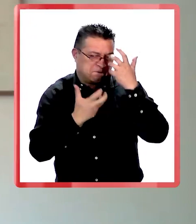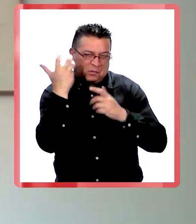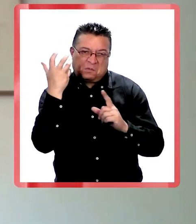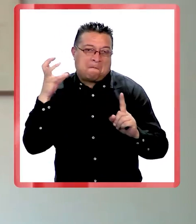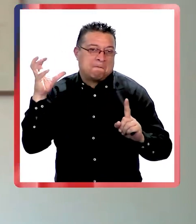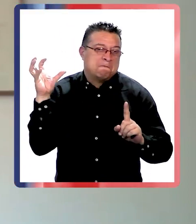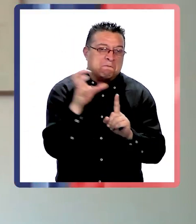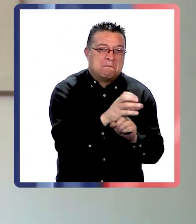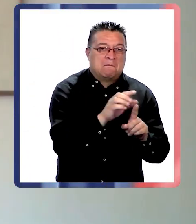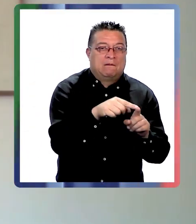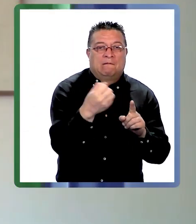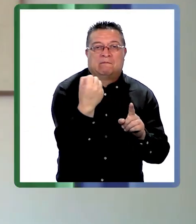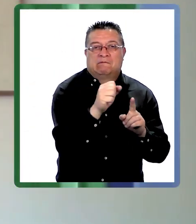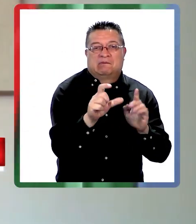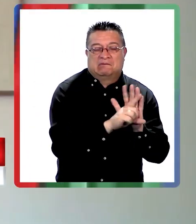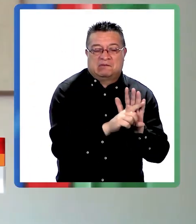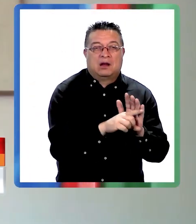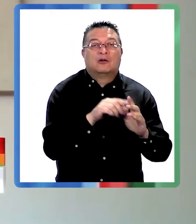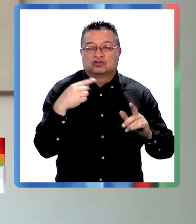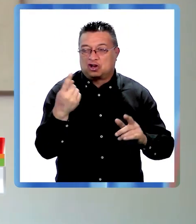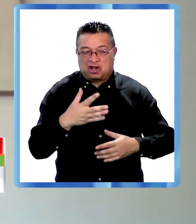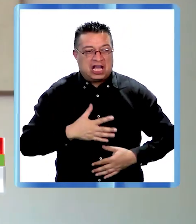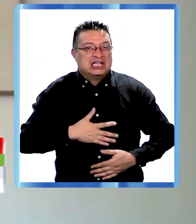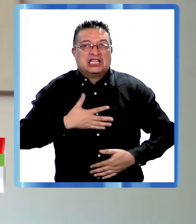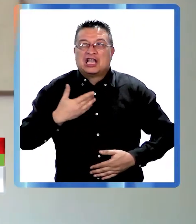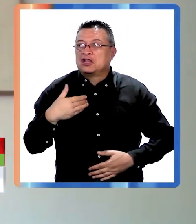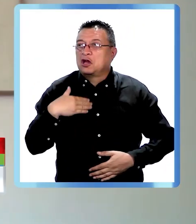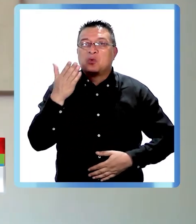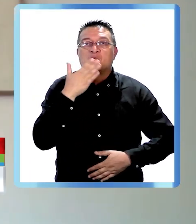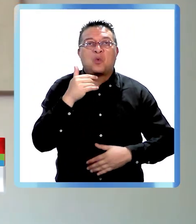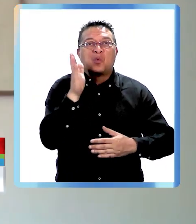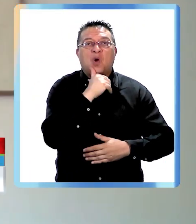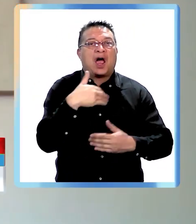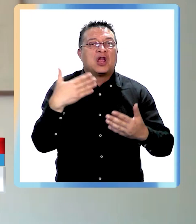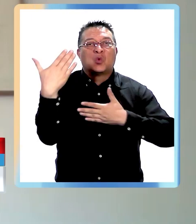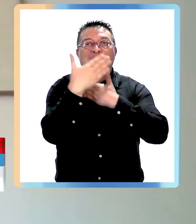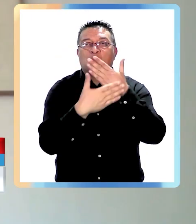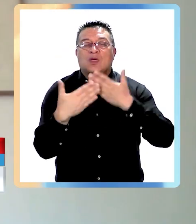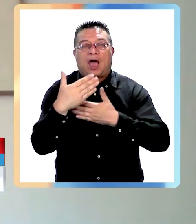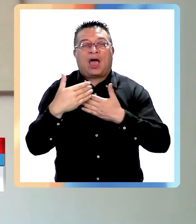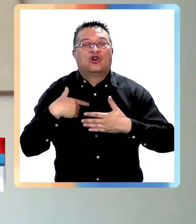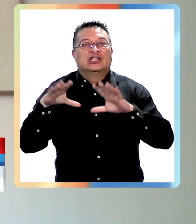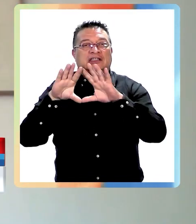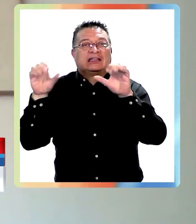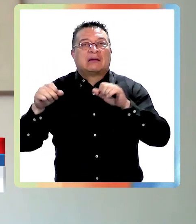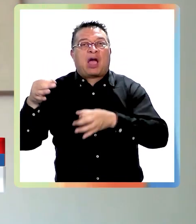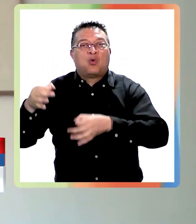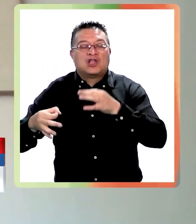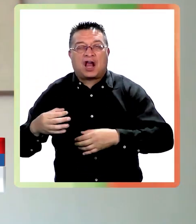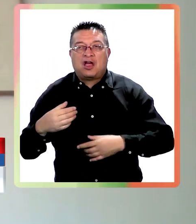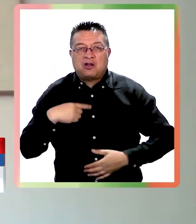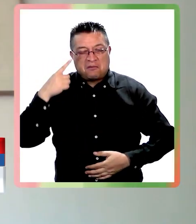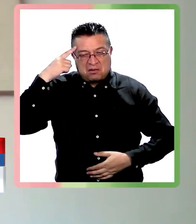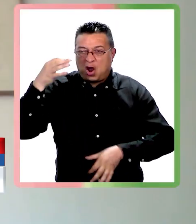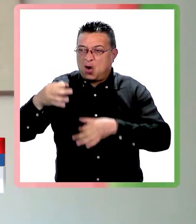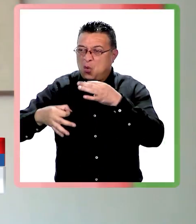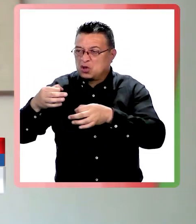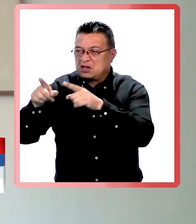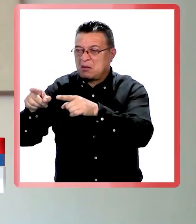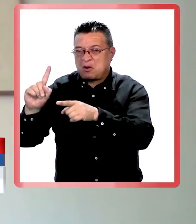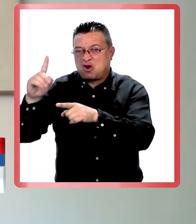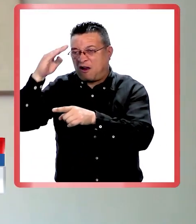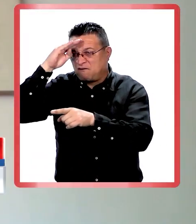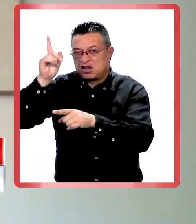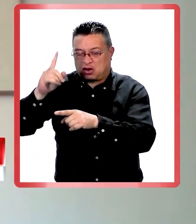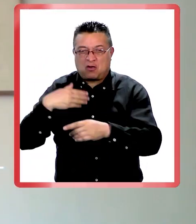ciudadanía se siente desamparada de alguna forma del régimen judicial y decide tomar la justicia por